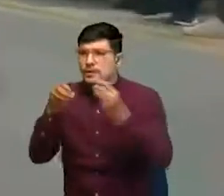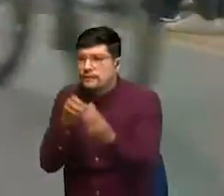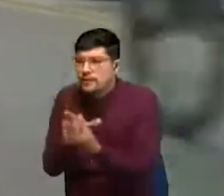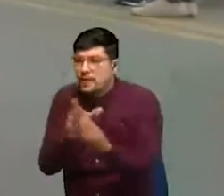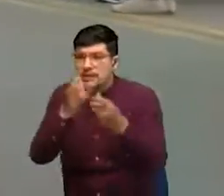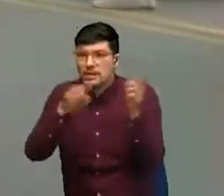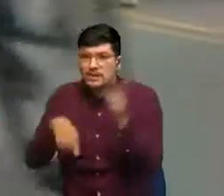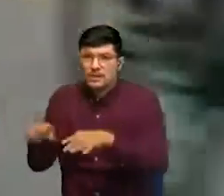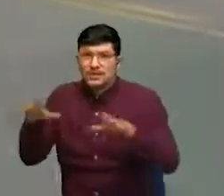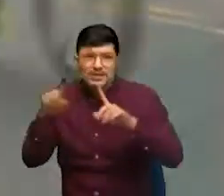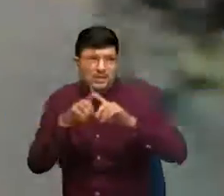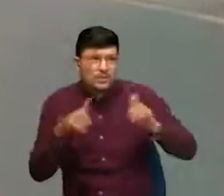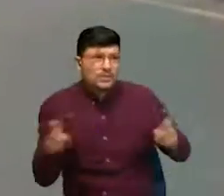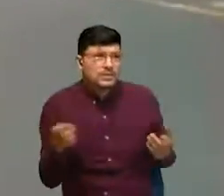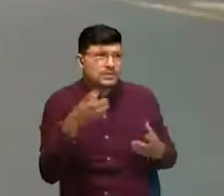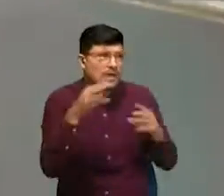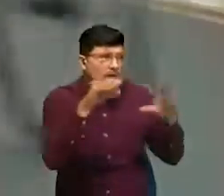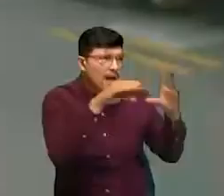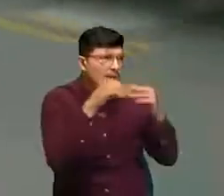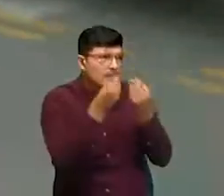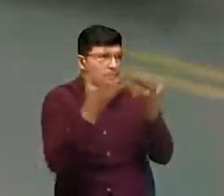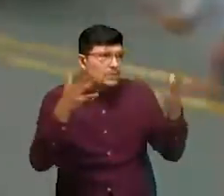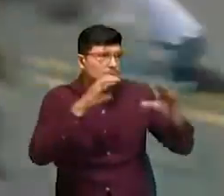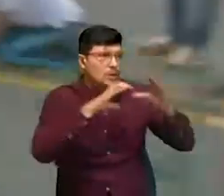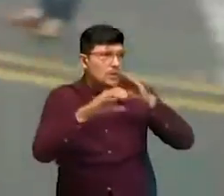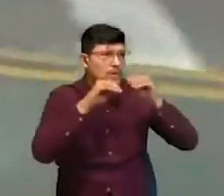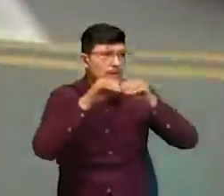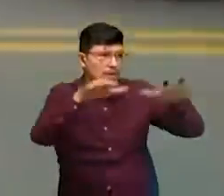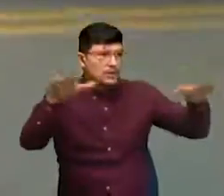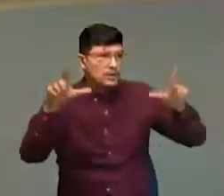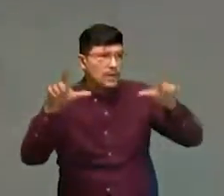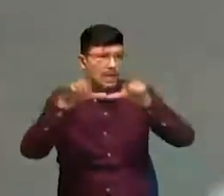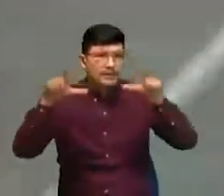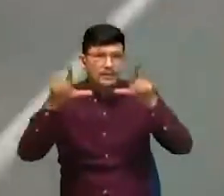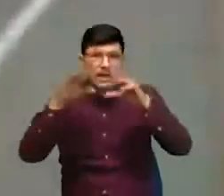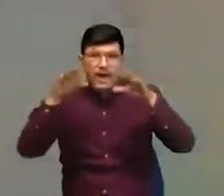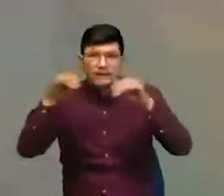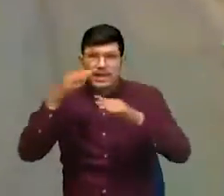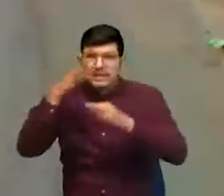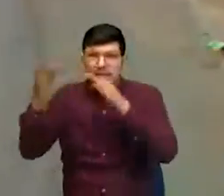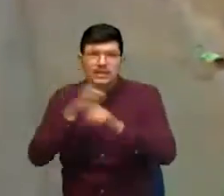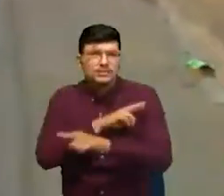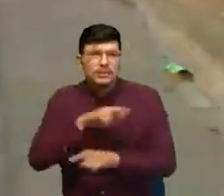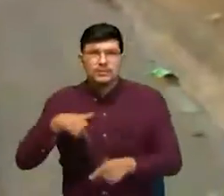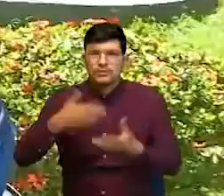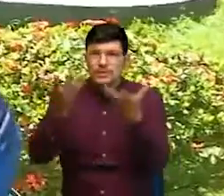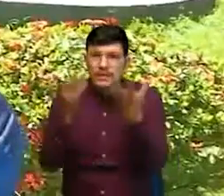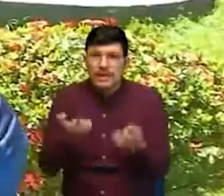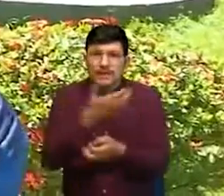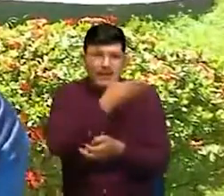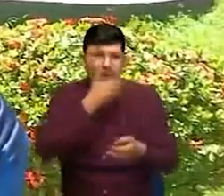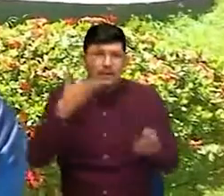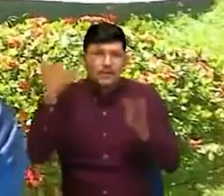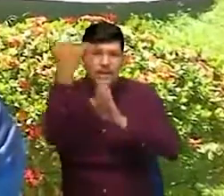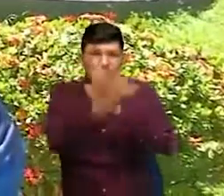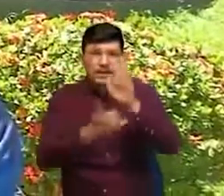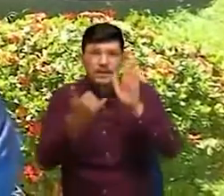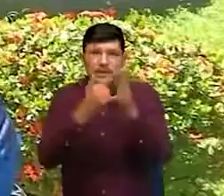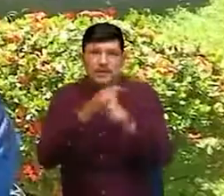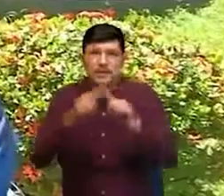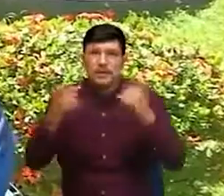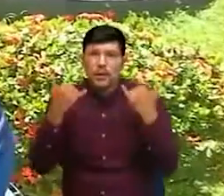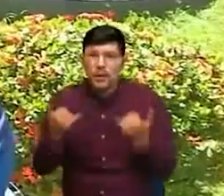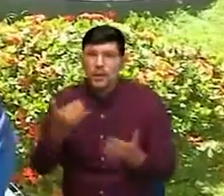cosas que se habla mucho por la televisión. Nosotros lo que hemos querido es mejorar la imagen. Y gracias a Dios, pues hoy ha sido